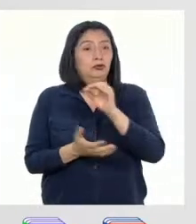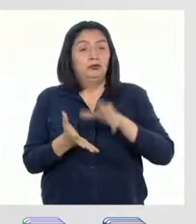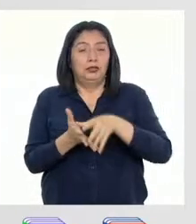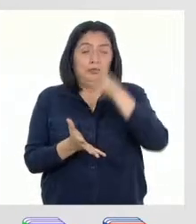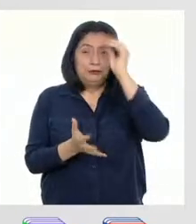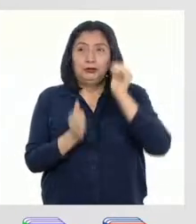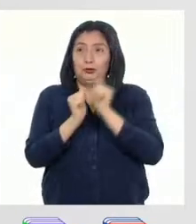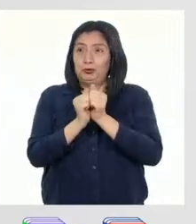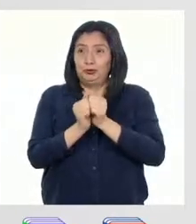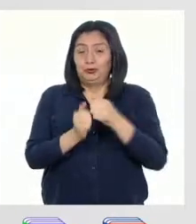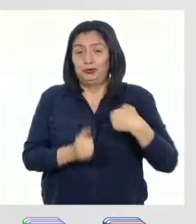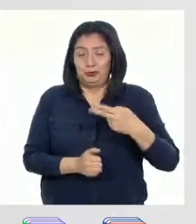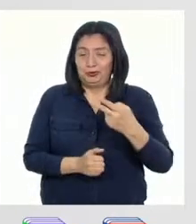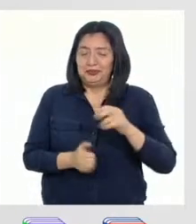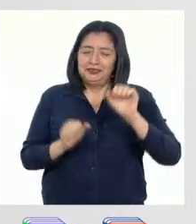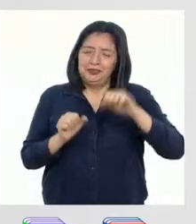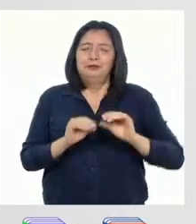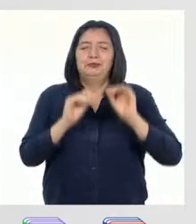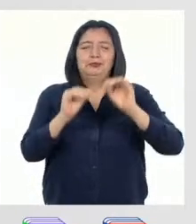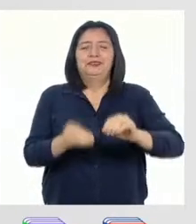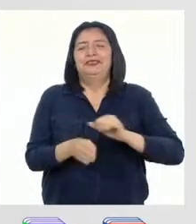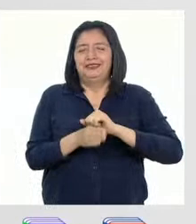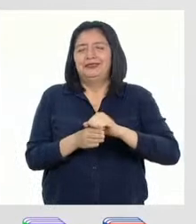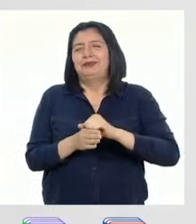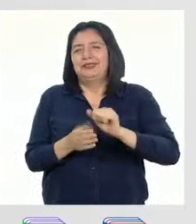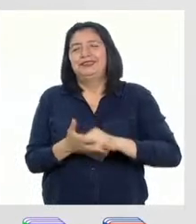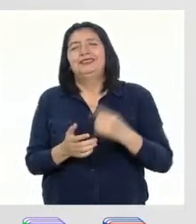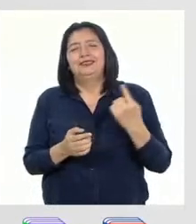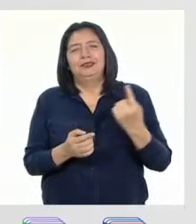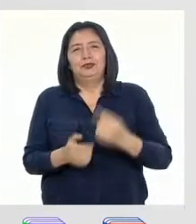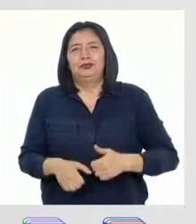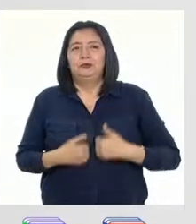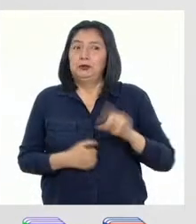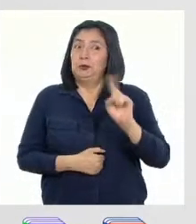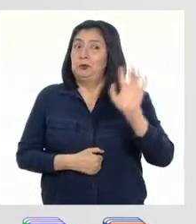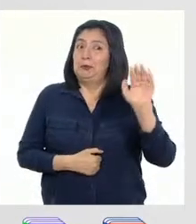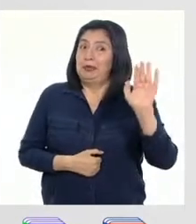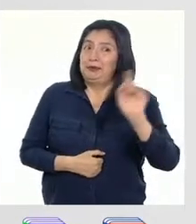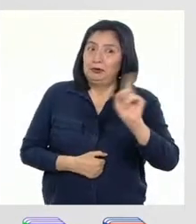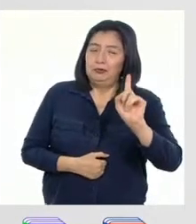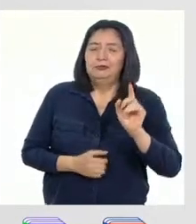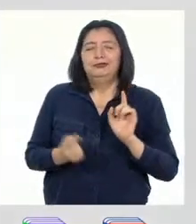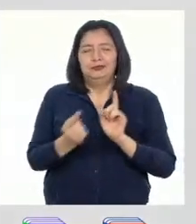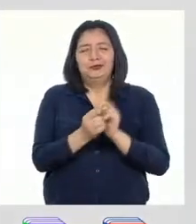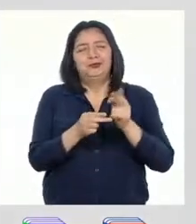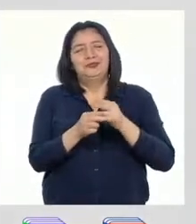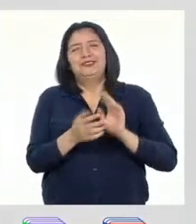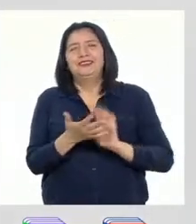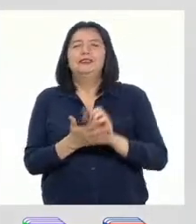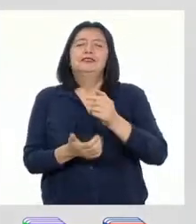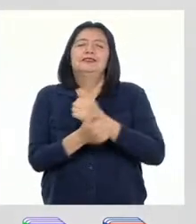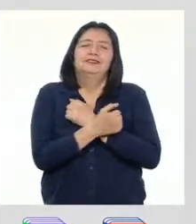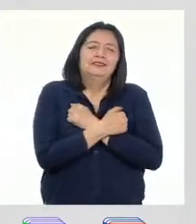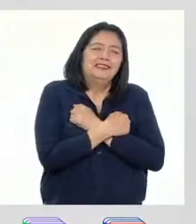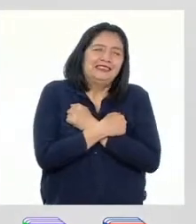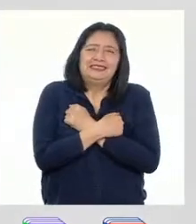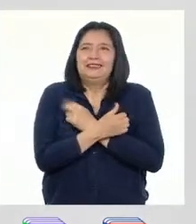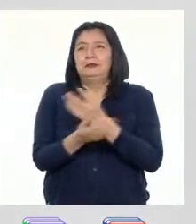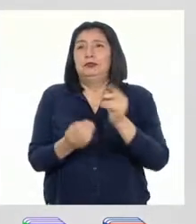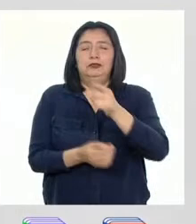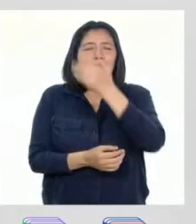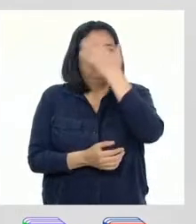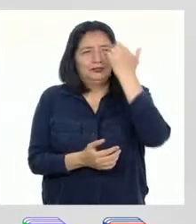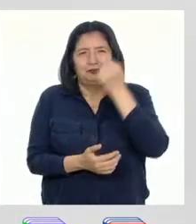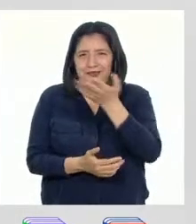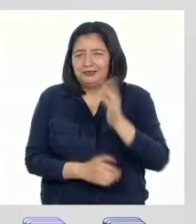aprendido juntas y juntos lo podrán aplicar en su día a día. No es un adiós, es un hasta pronto. Los quiero mucho y no se